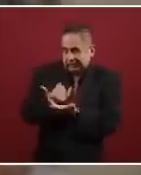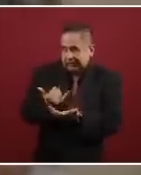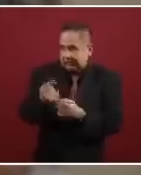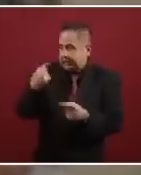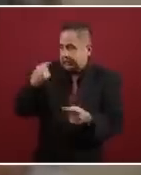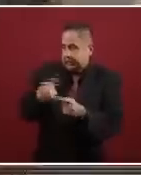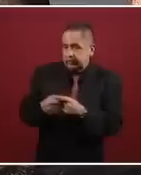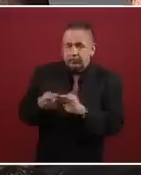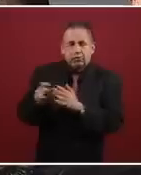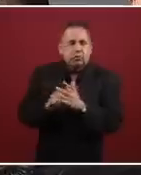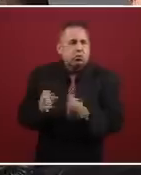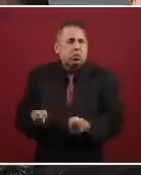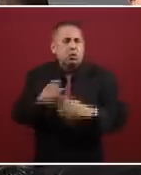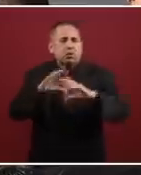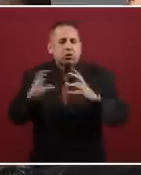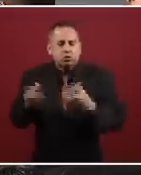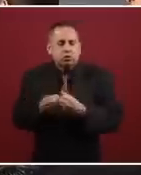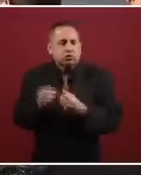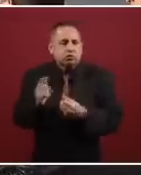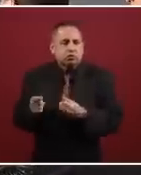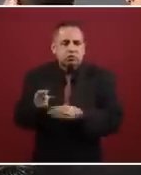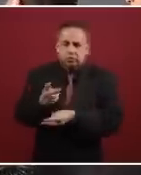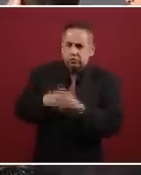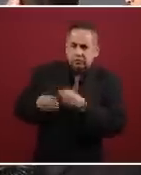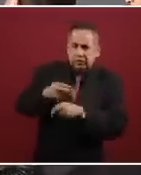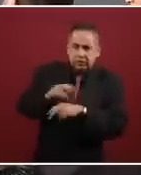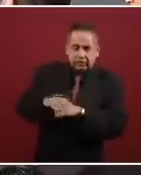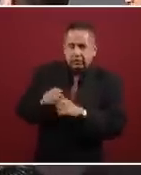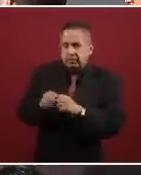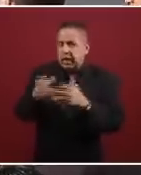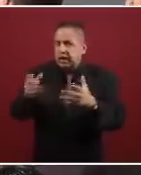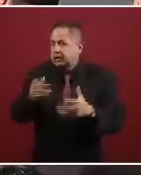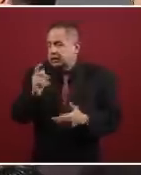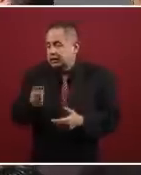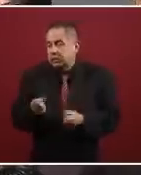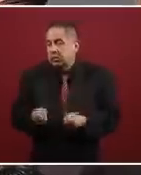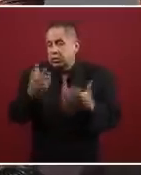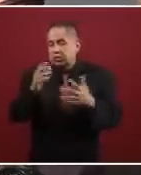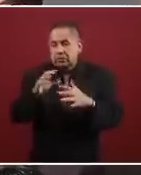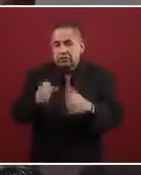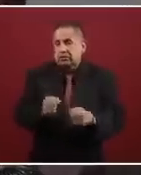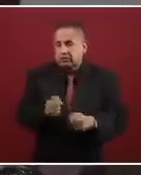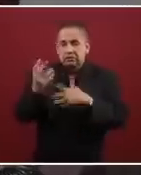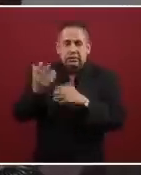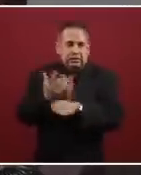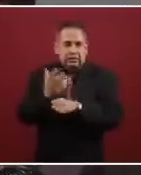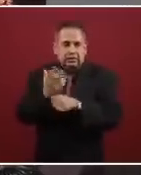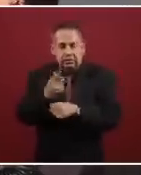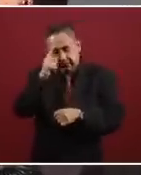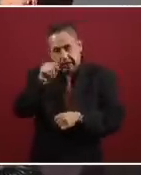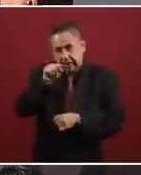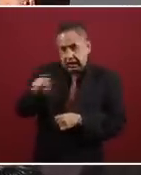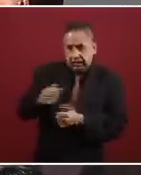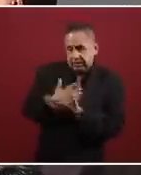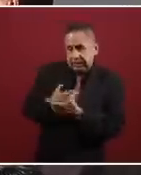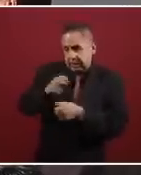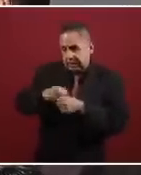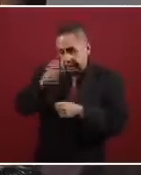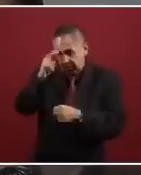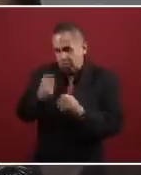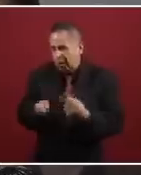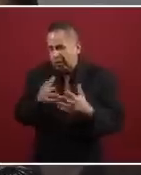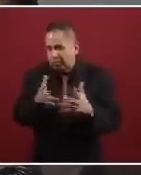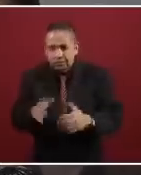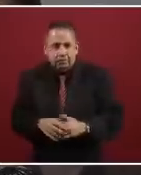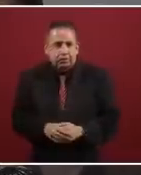meses, ¿cuántos más o menos esperan que van a ser deportados de Estados Unidos para su espera en México?